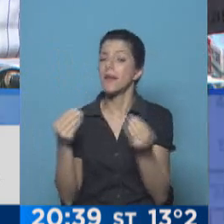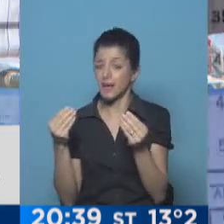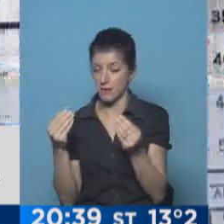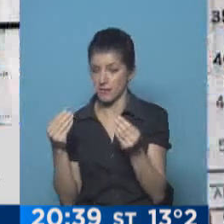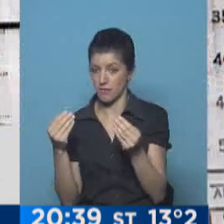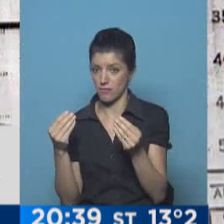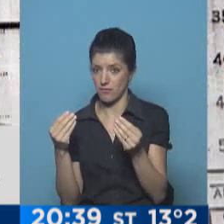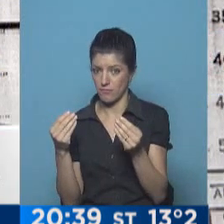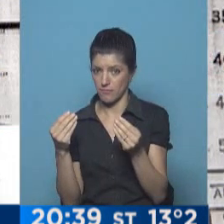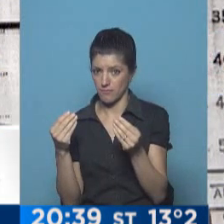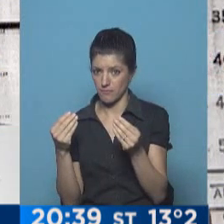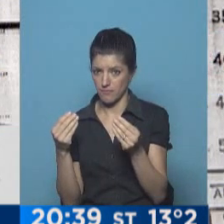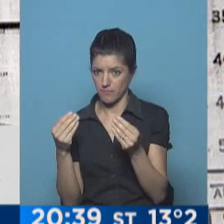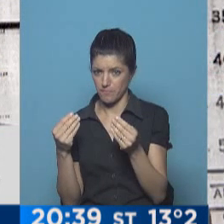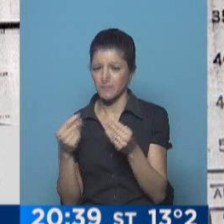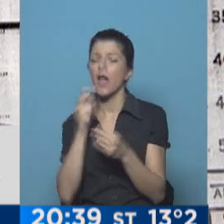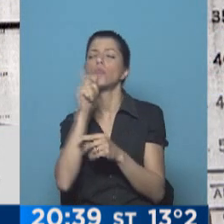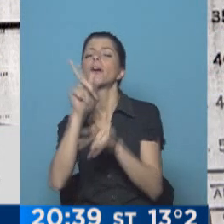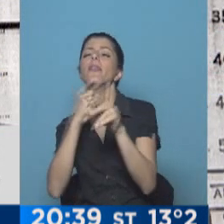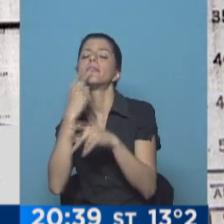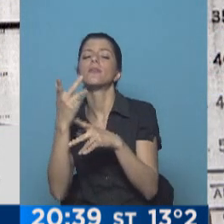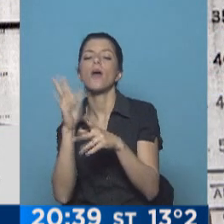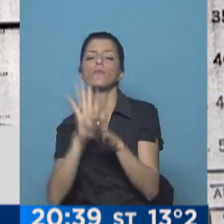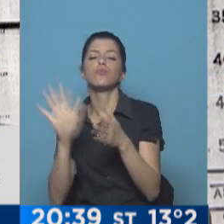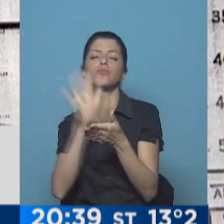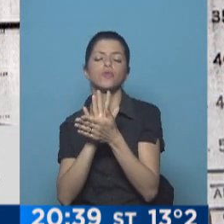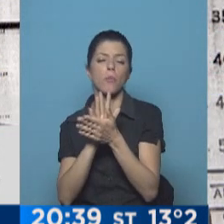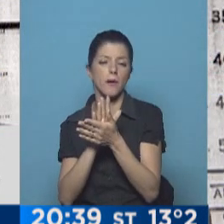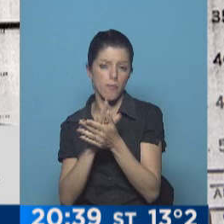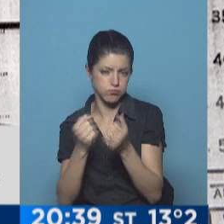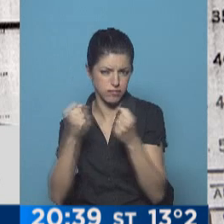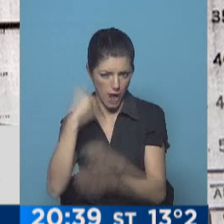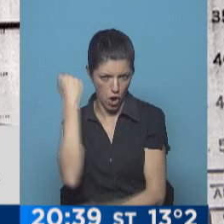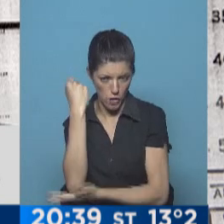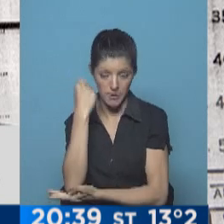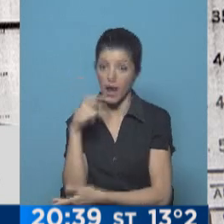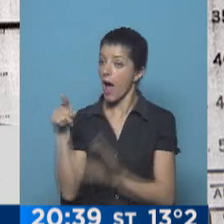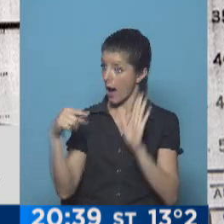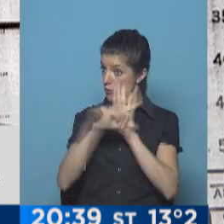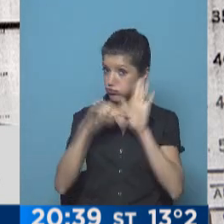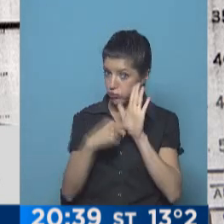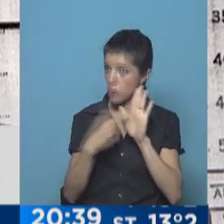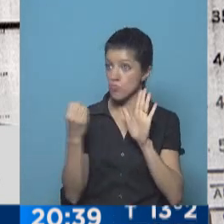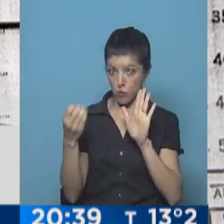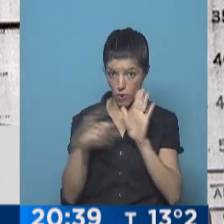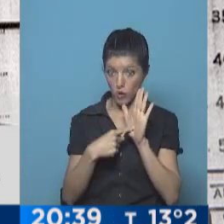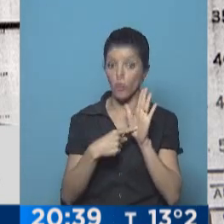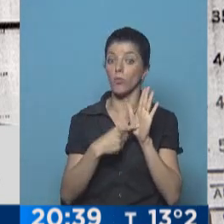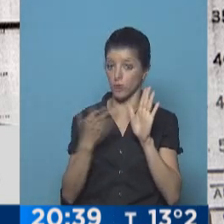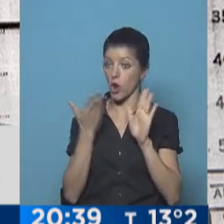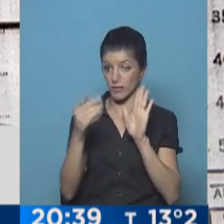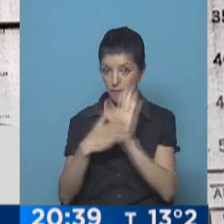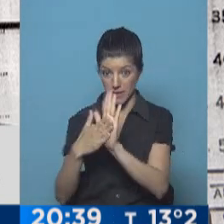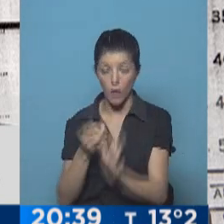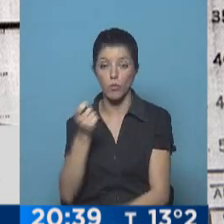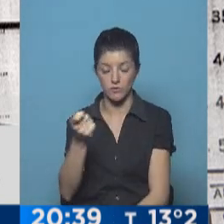eh la supuesta subversión económica hay muy buenas citas en el en la elevación a juici oral de